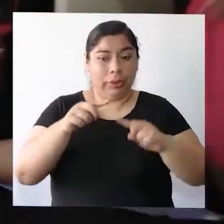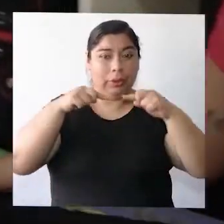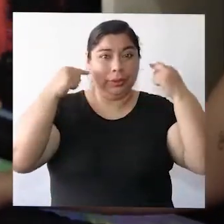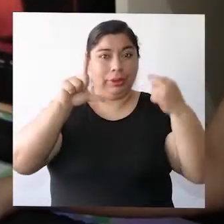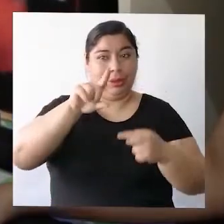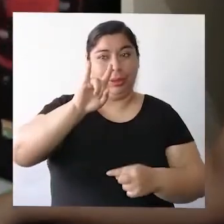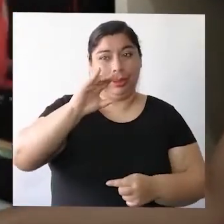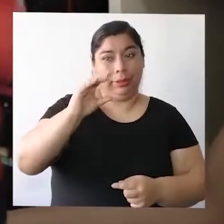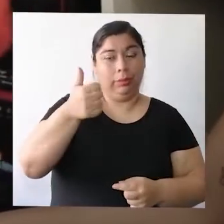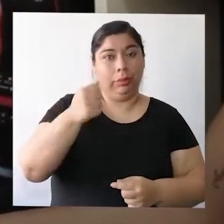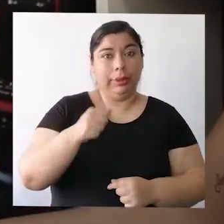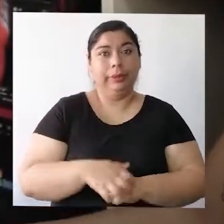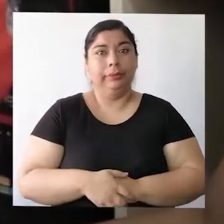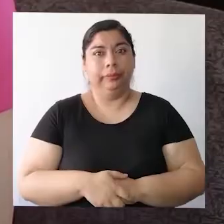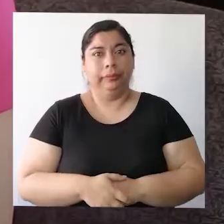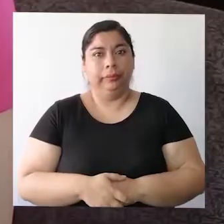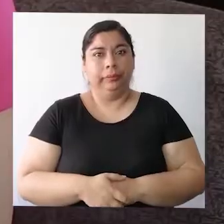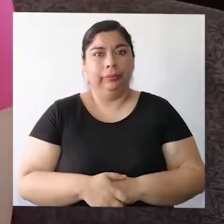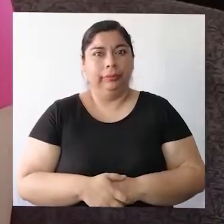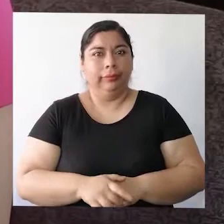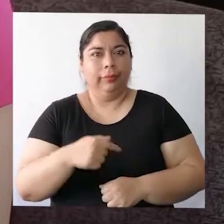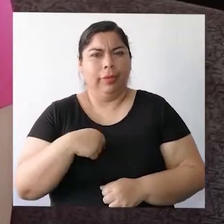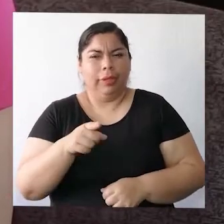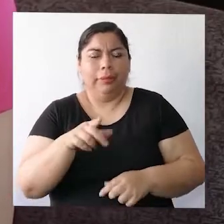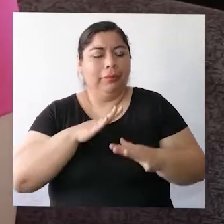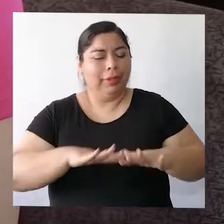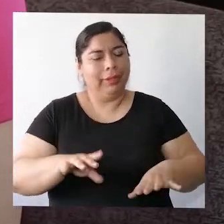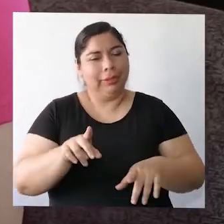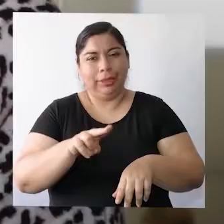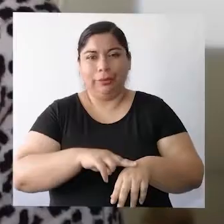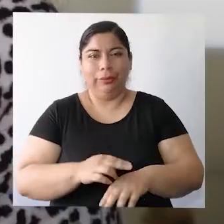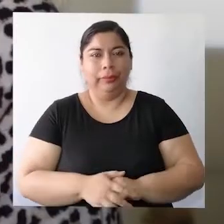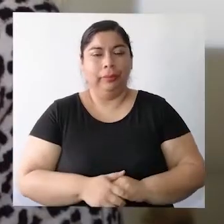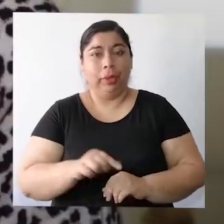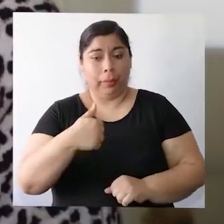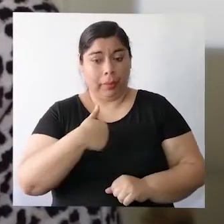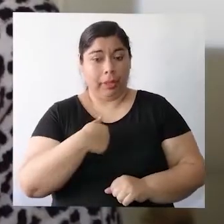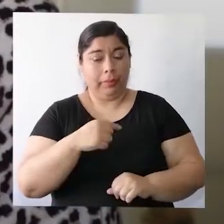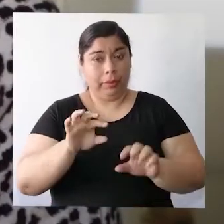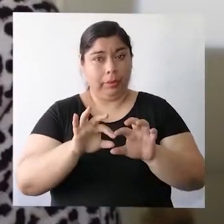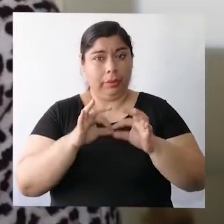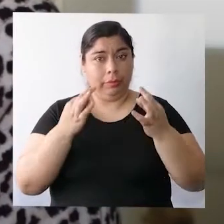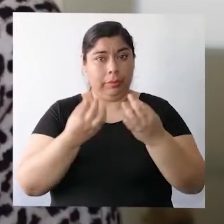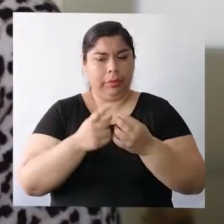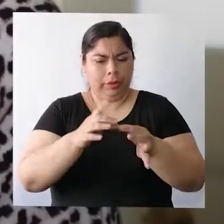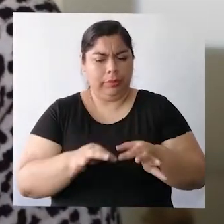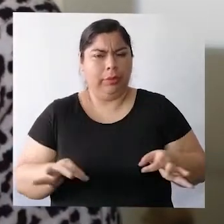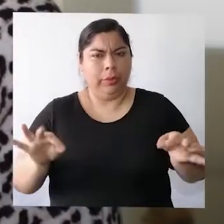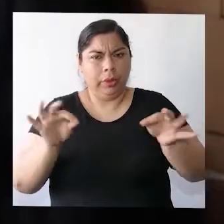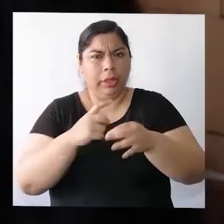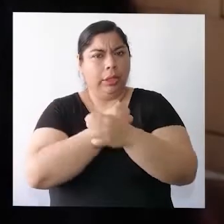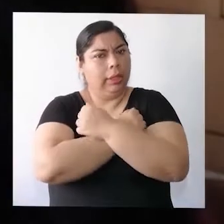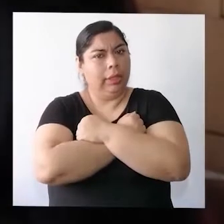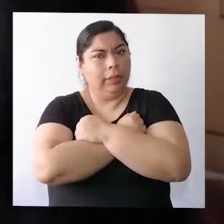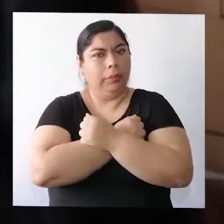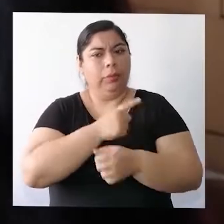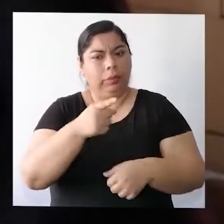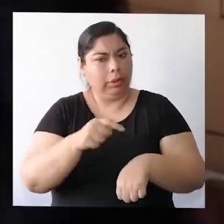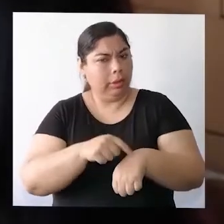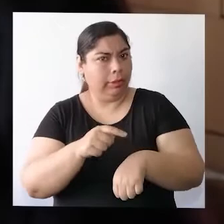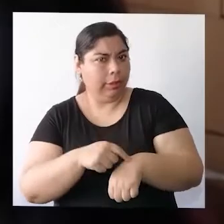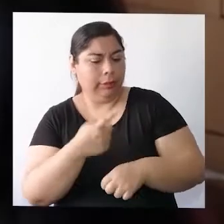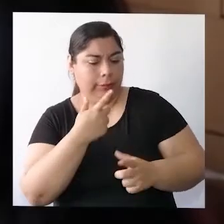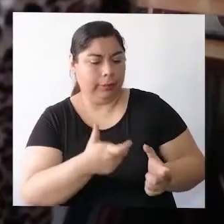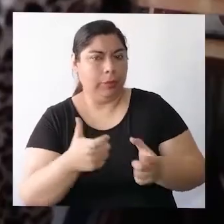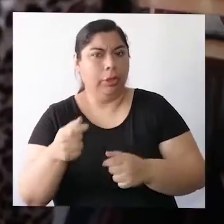sea, una sonrisa de Lucas te paga todo. Para mí esos son lo importante, el amor, calidad